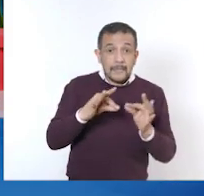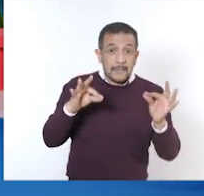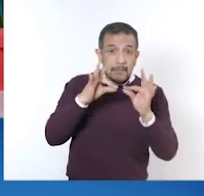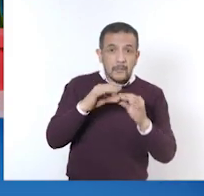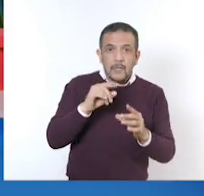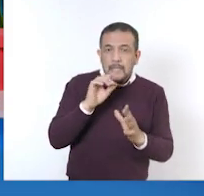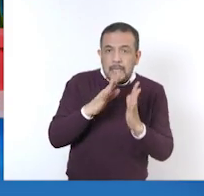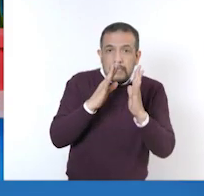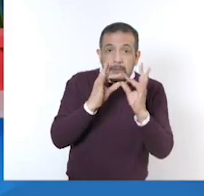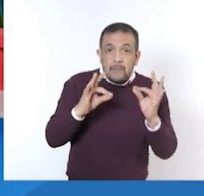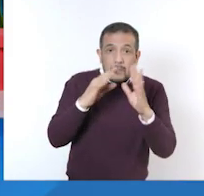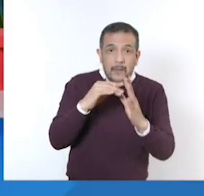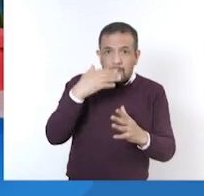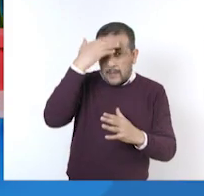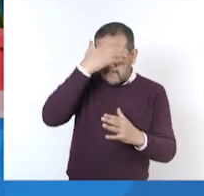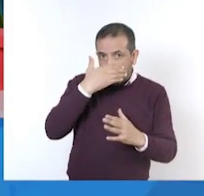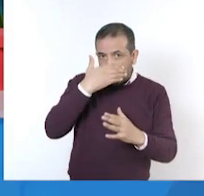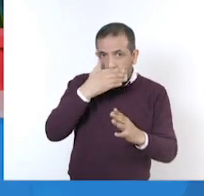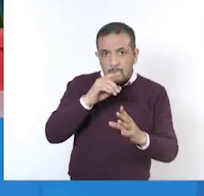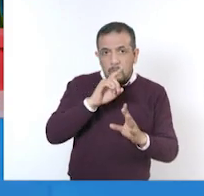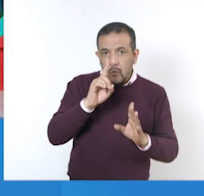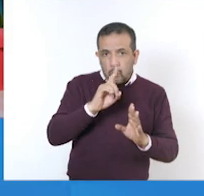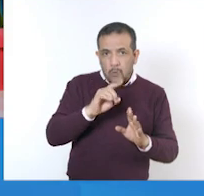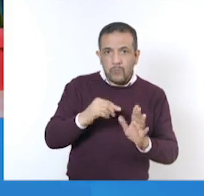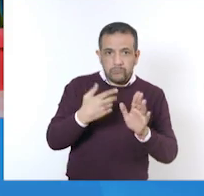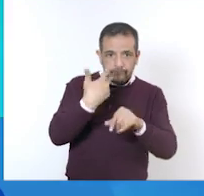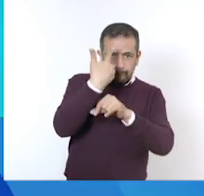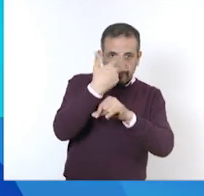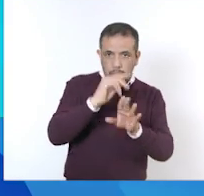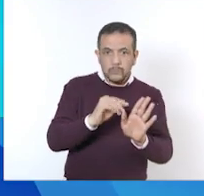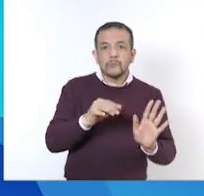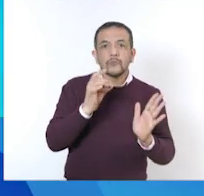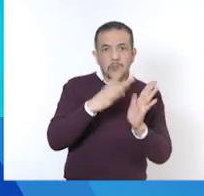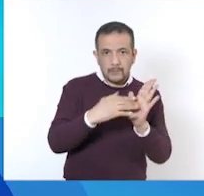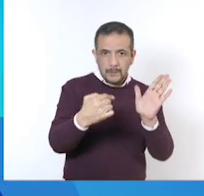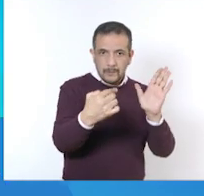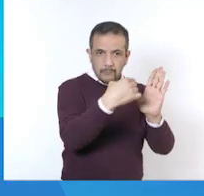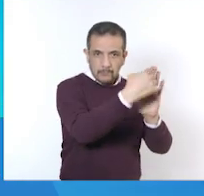es recomendado que salgan las caritas de niñas y niños para que sea más seguro.